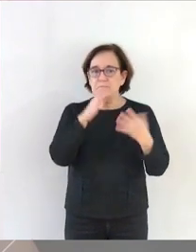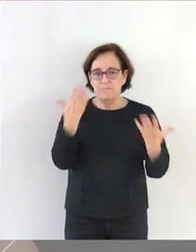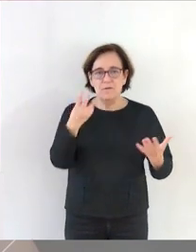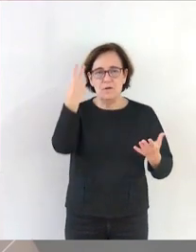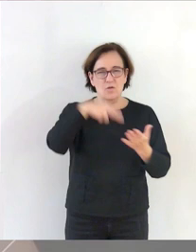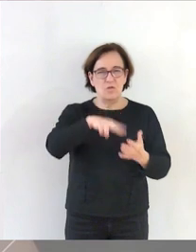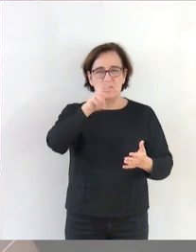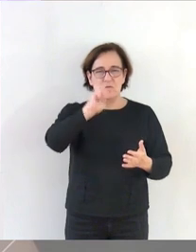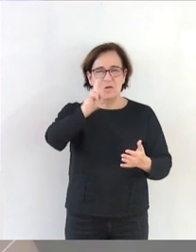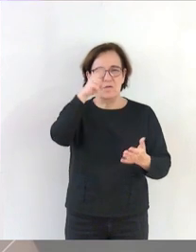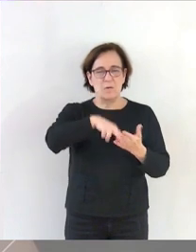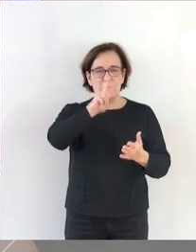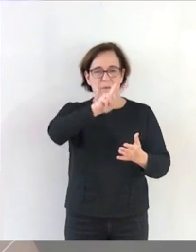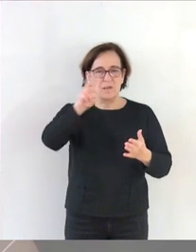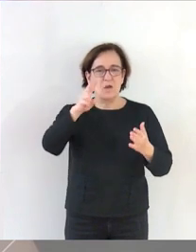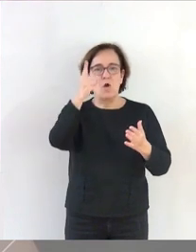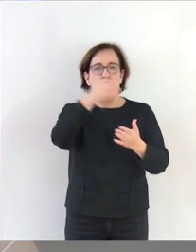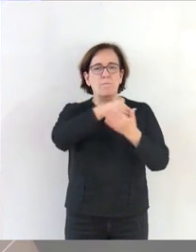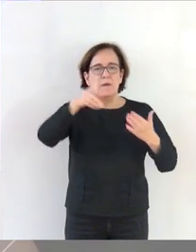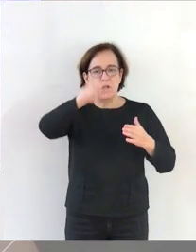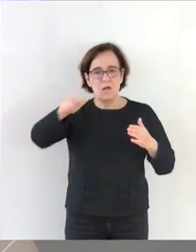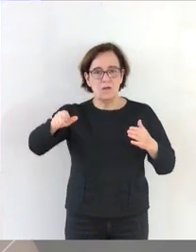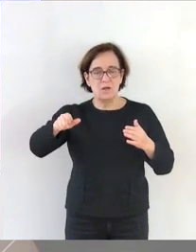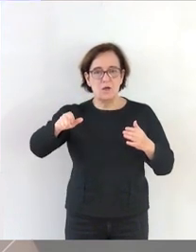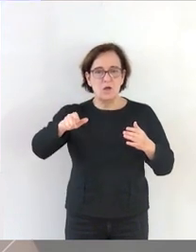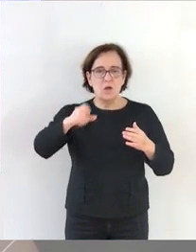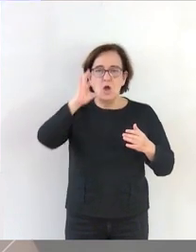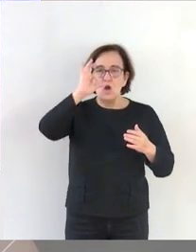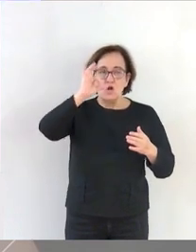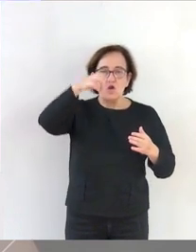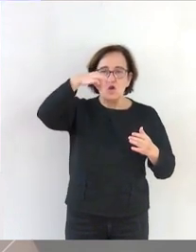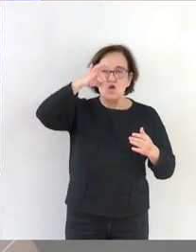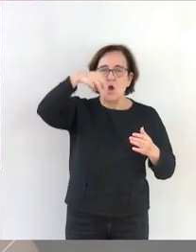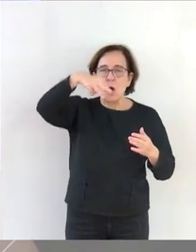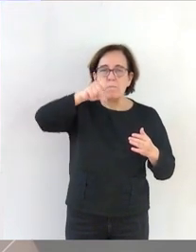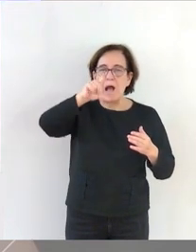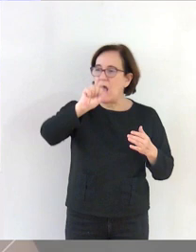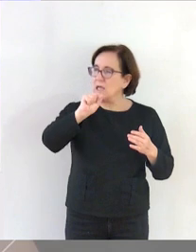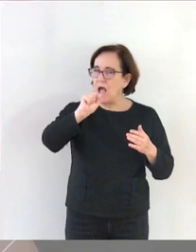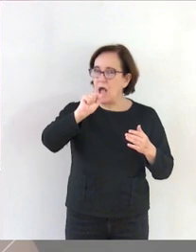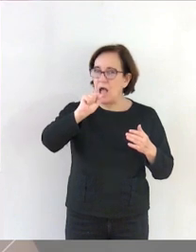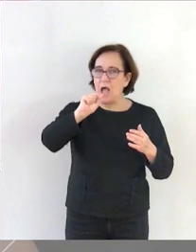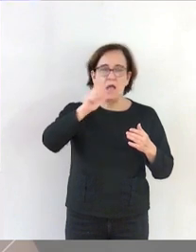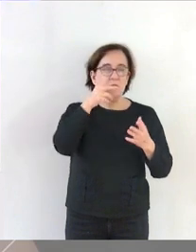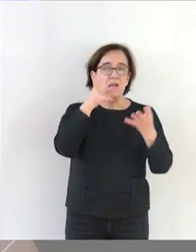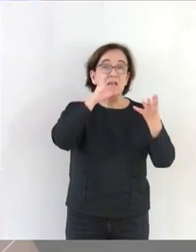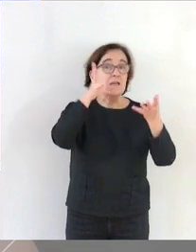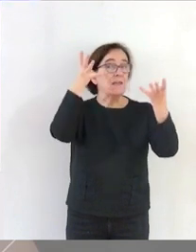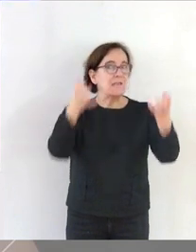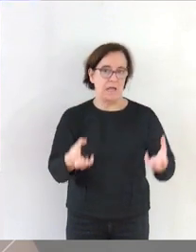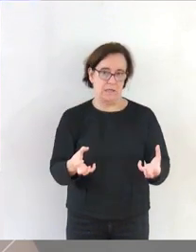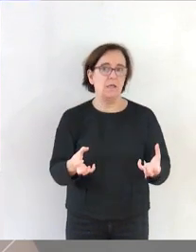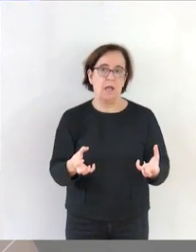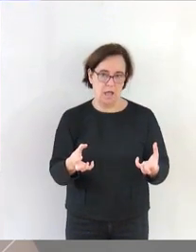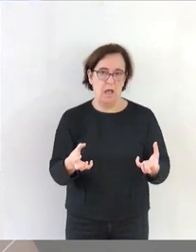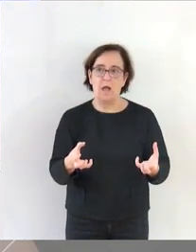2022 por ejemplo hubo un millón de personas que se desplazaron en somalia a causa de la una de las mayores eh sequías que están sufriendo